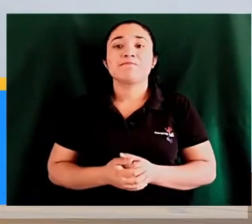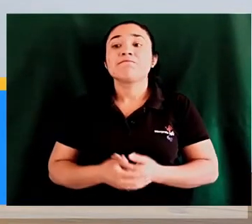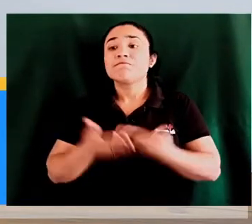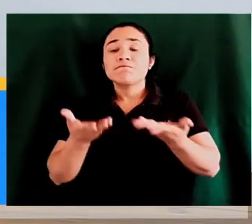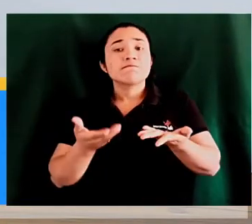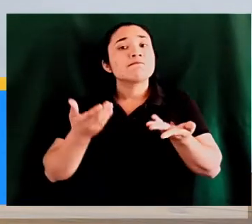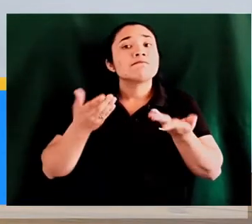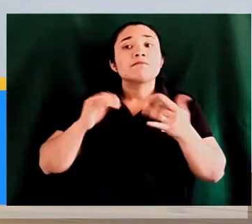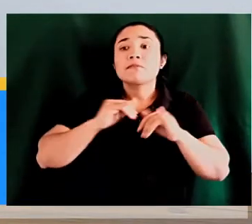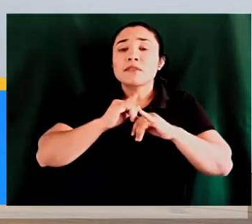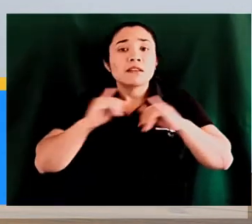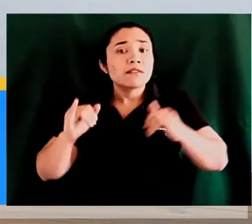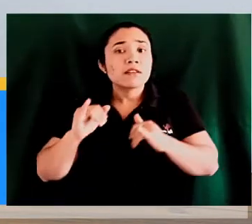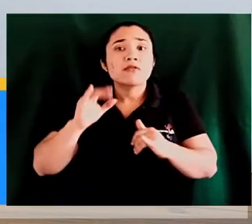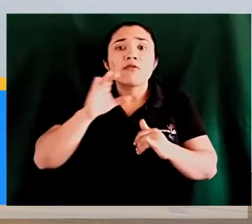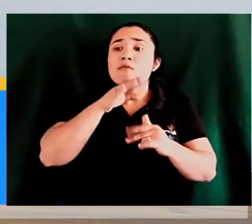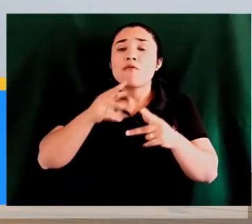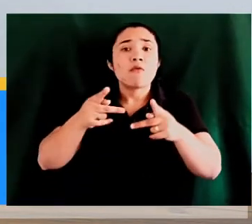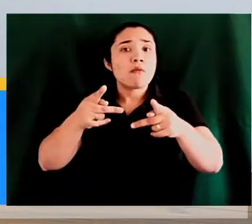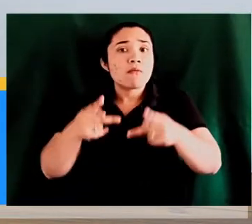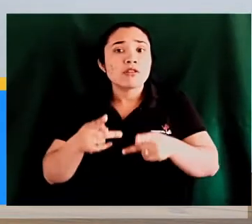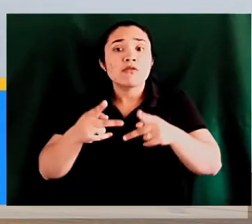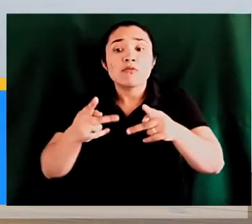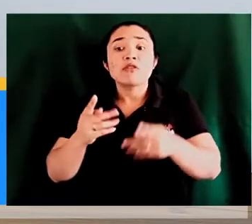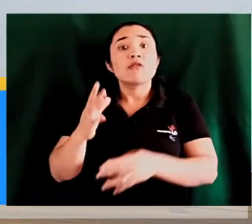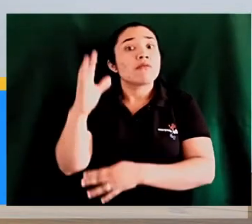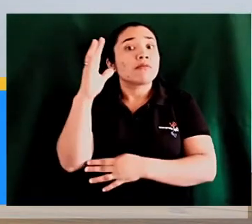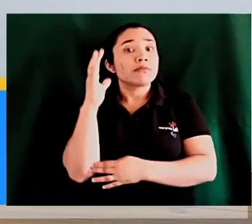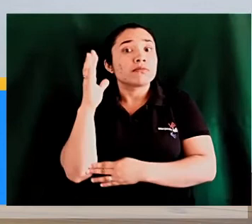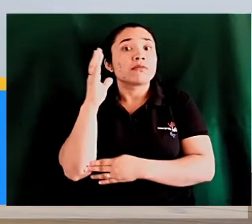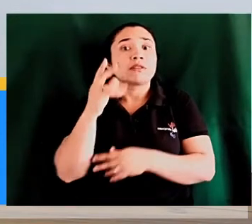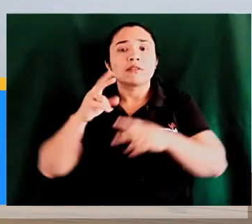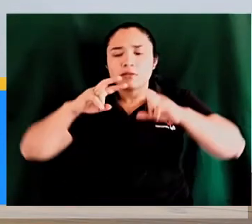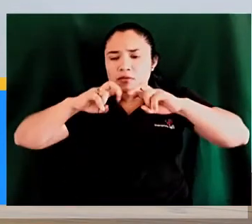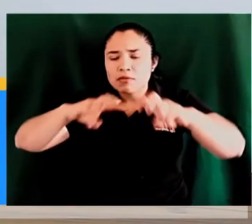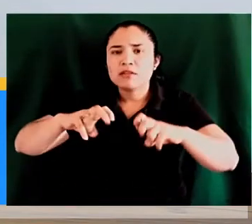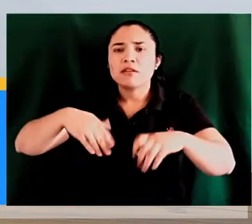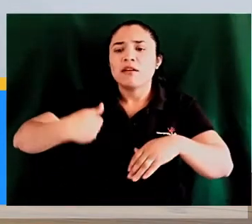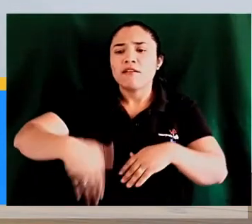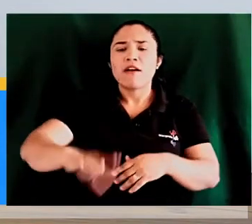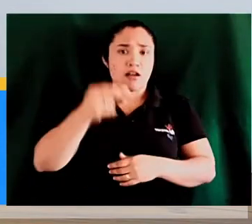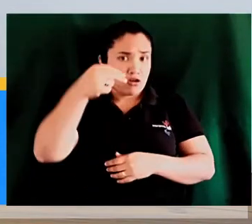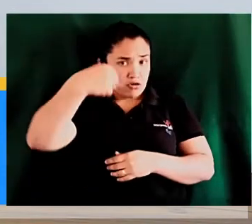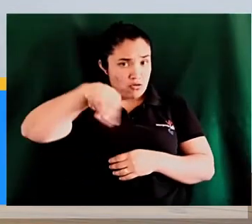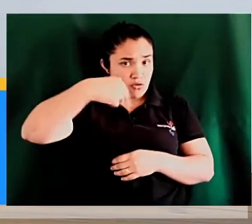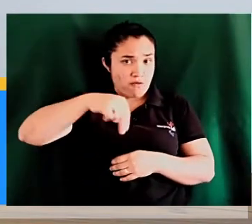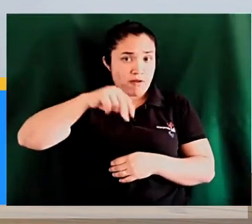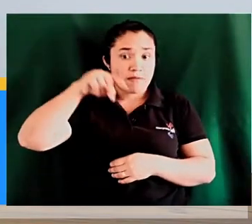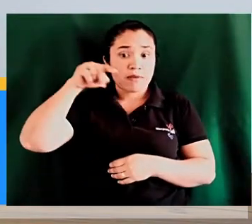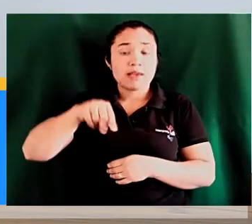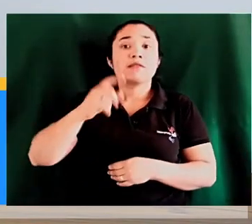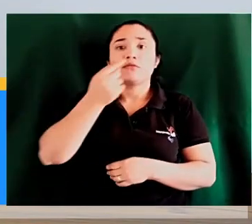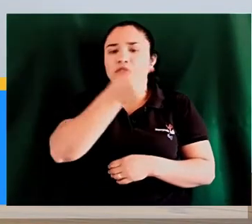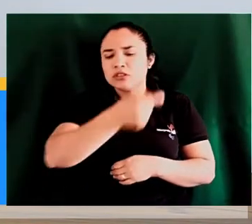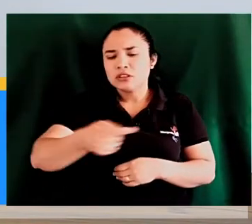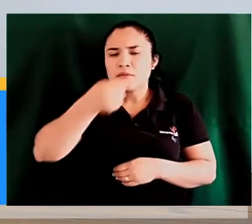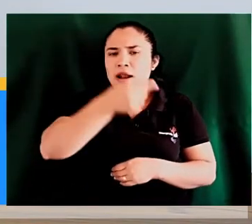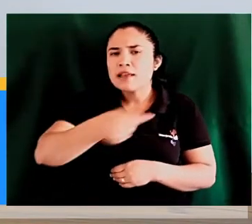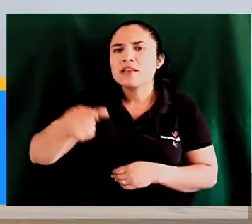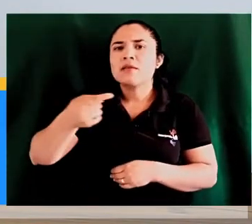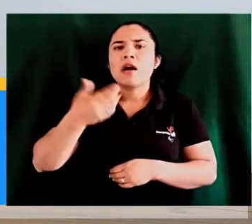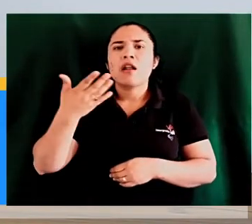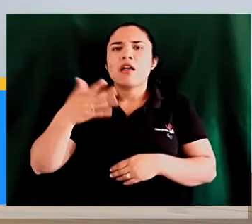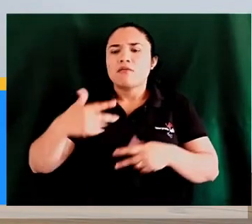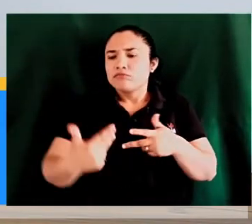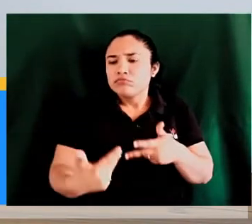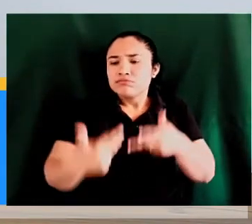y finalmente también como emblemático el foro de investigadores que se desarrollará en el mes de noviembre donde